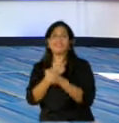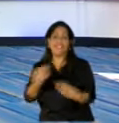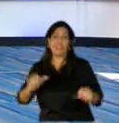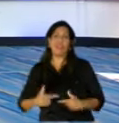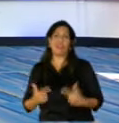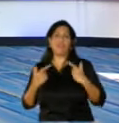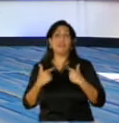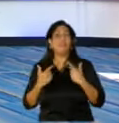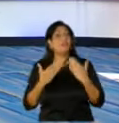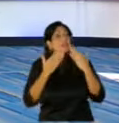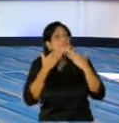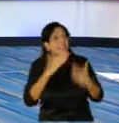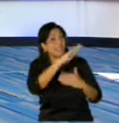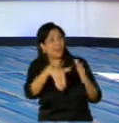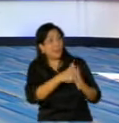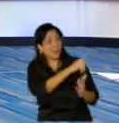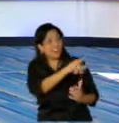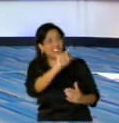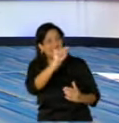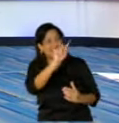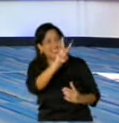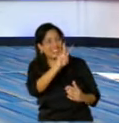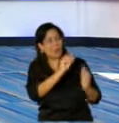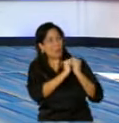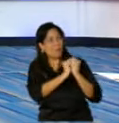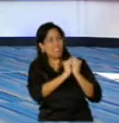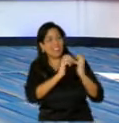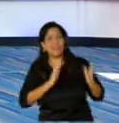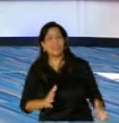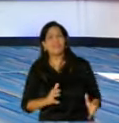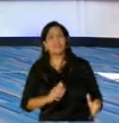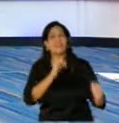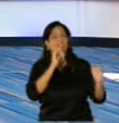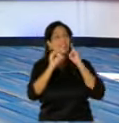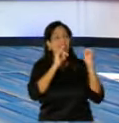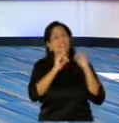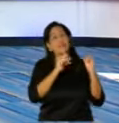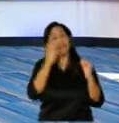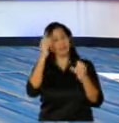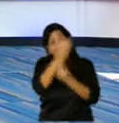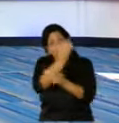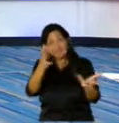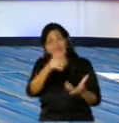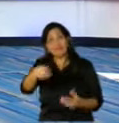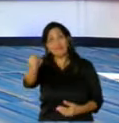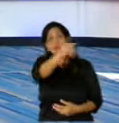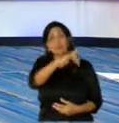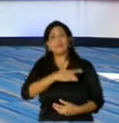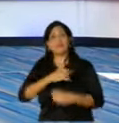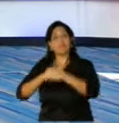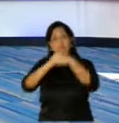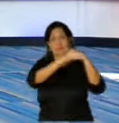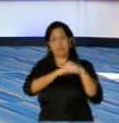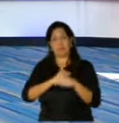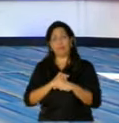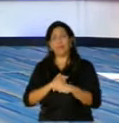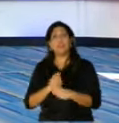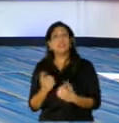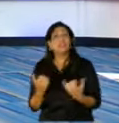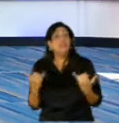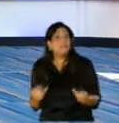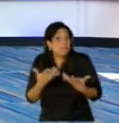la de nuestros compañeros de otros medios, compañeros colegas, en este esfuerzo para brindar herramientas al pueblo para su protección ante este virus. Antes de